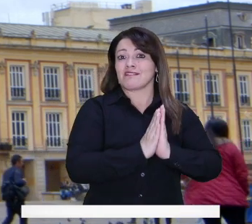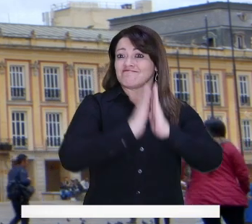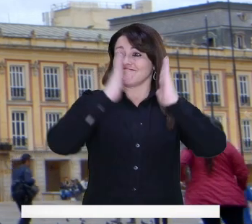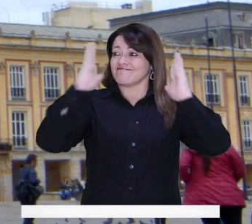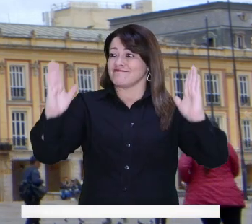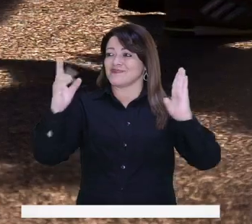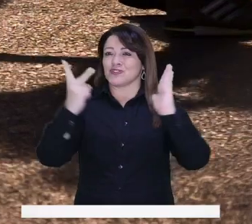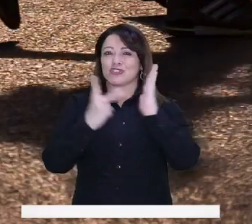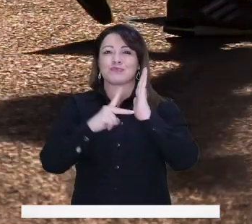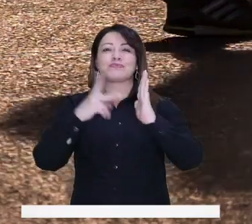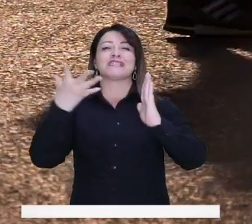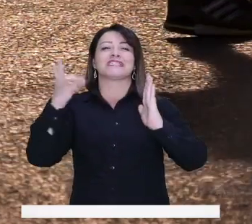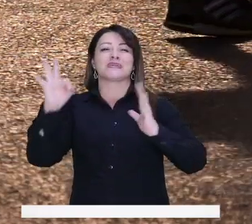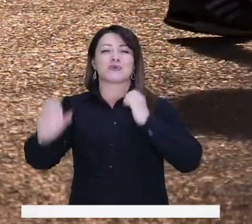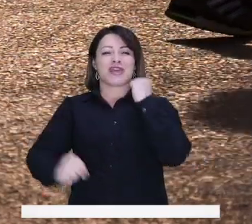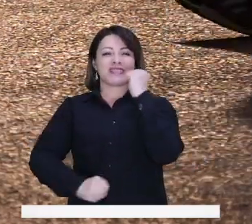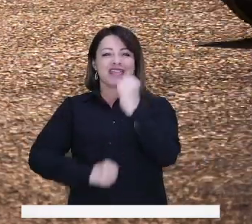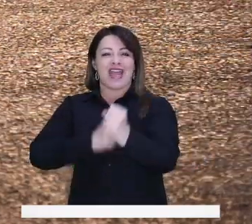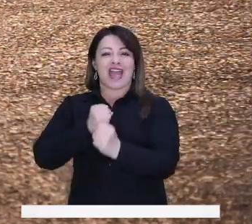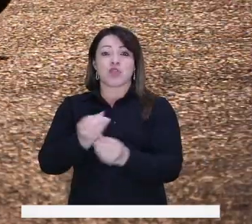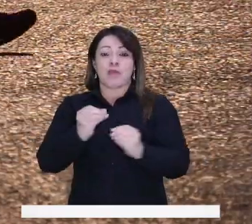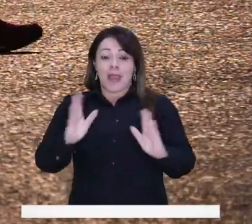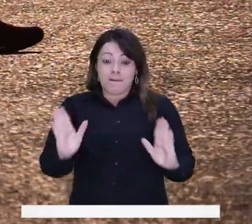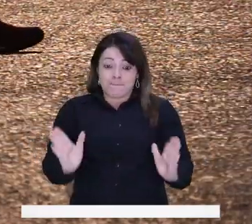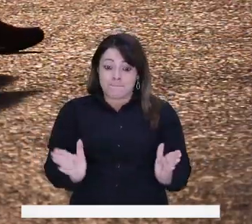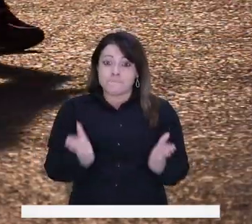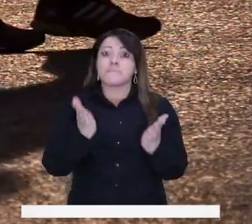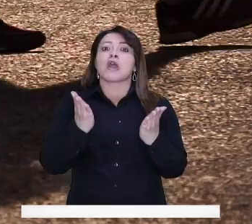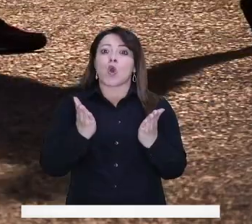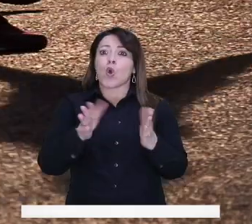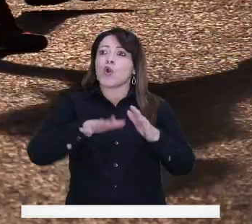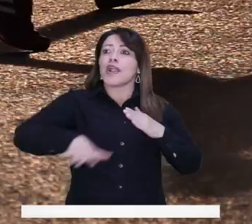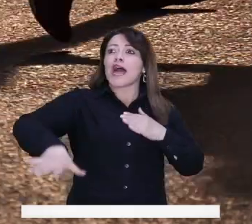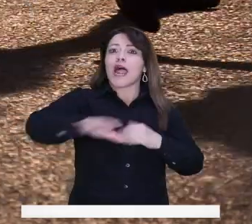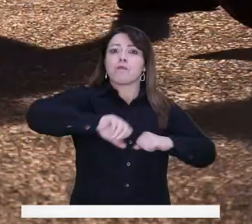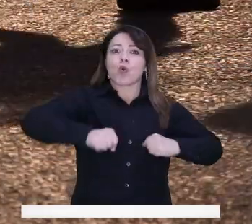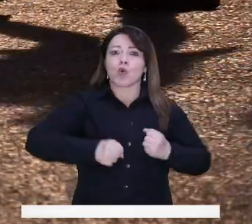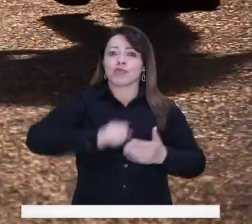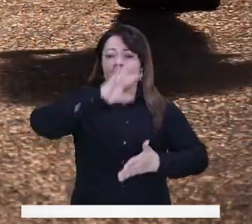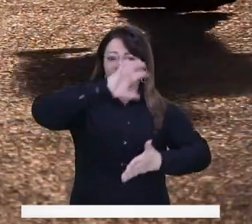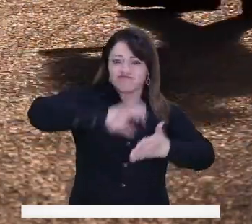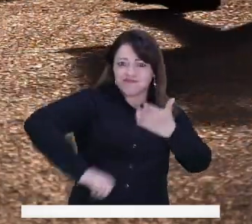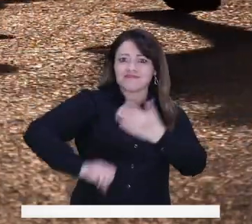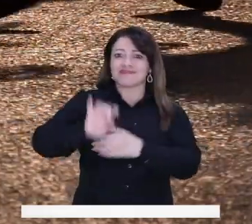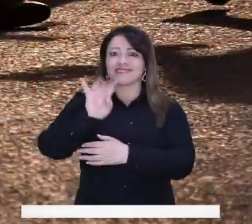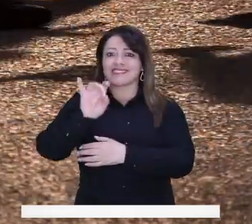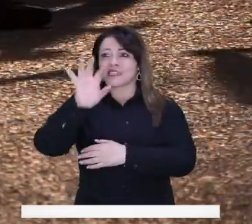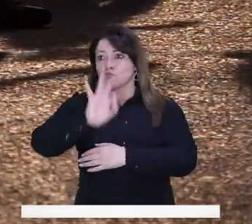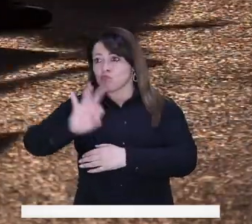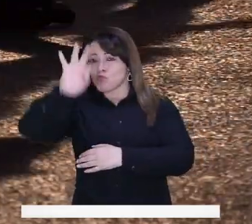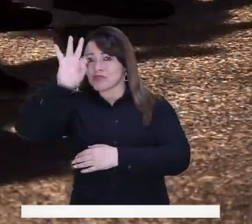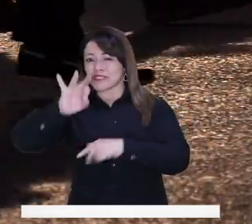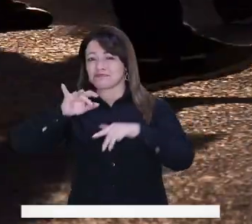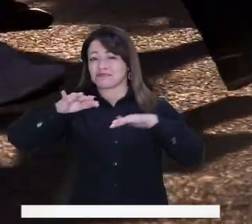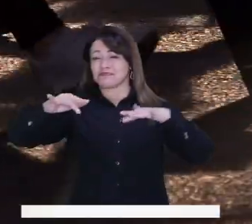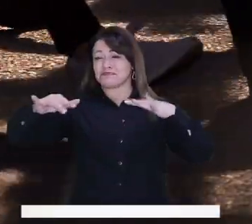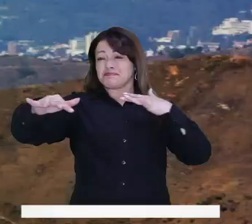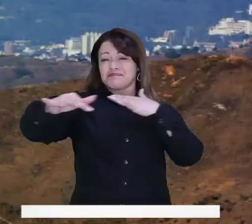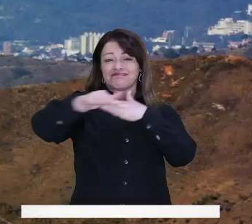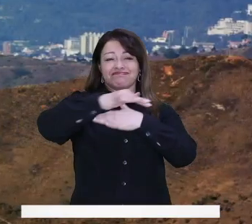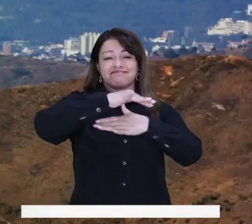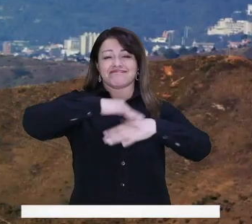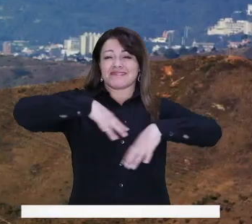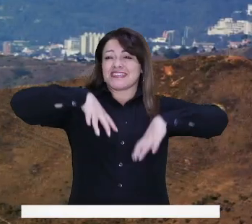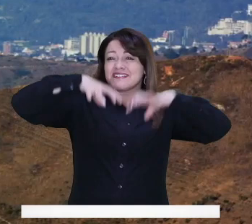2020-2050, una hoja de ruta de descarbonización de la economía para que Bogotá pueda reducir en un 15% las emisiones